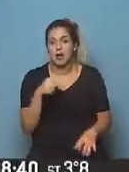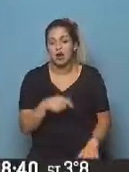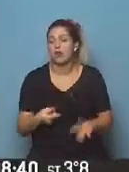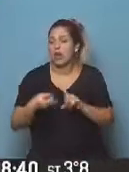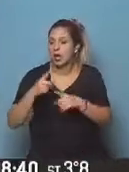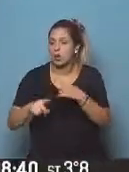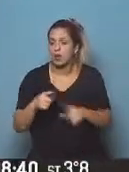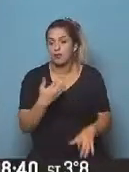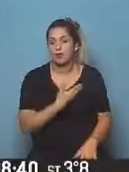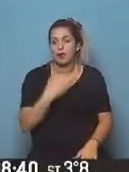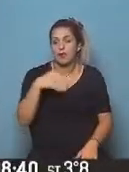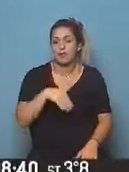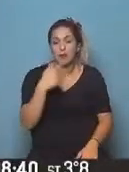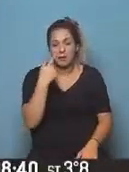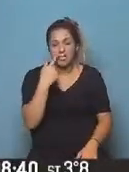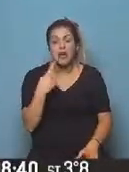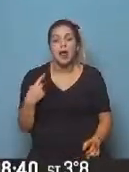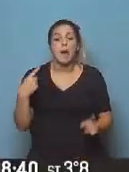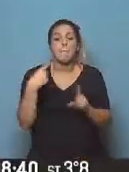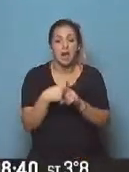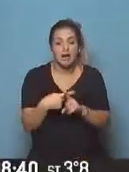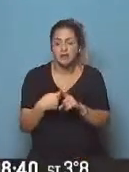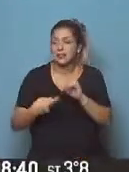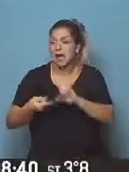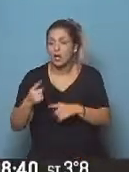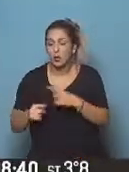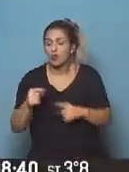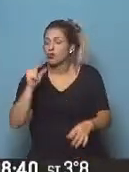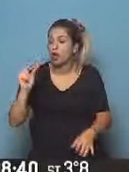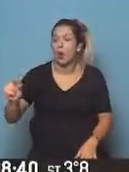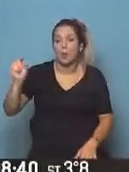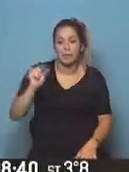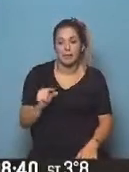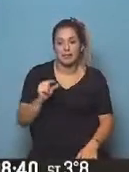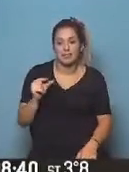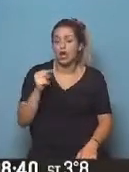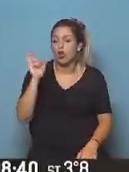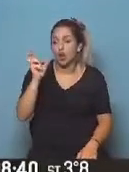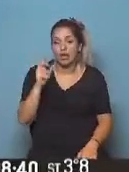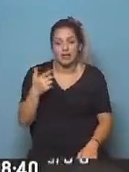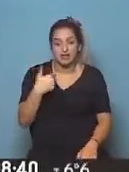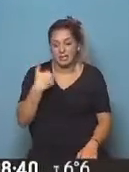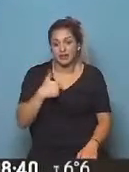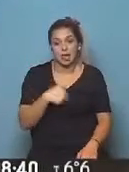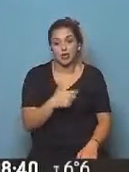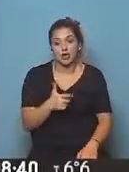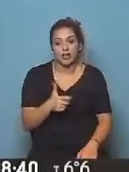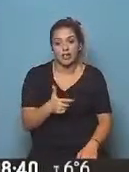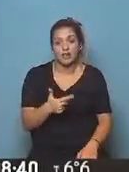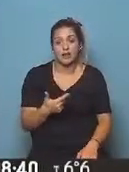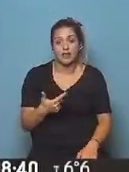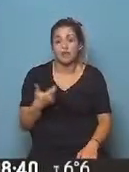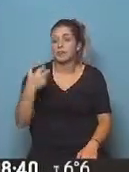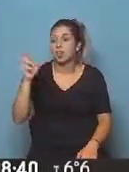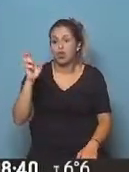con el fondo y encima el acuerdo con el fondo que le prestan dos dólares que no consigue por otro lado resulta que los dólares tendrán por un